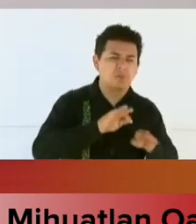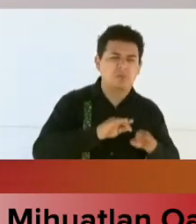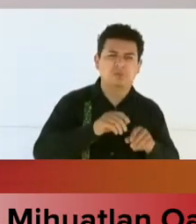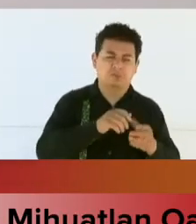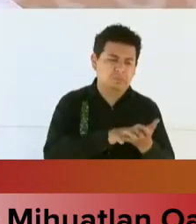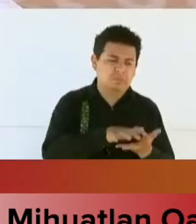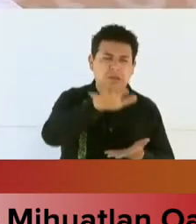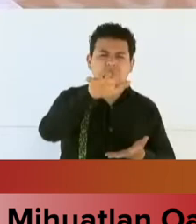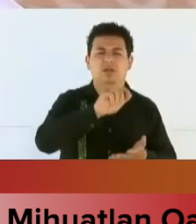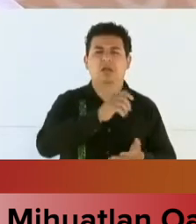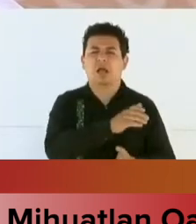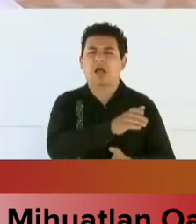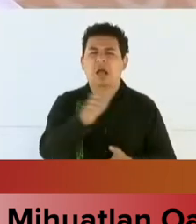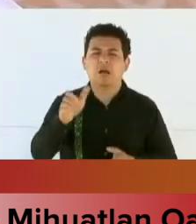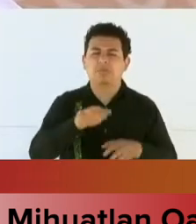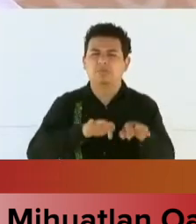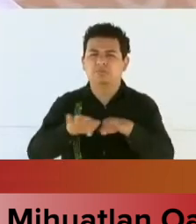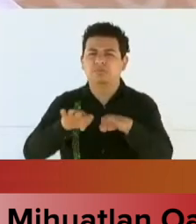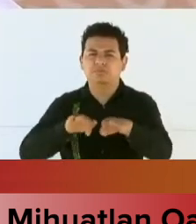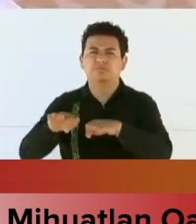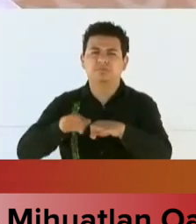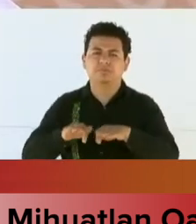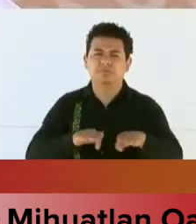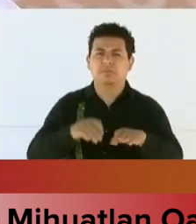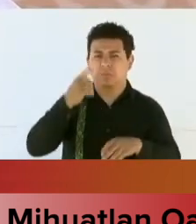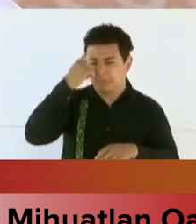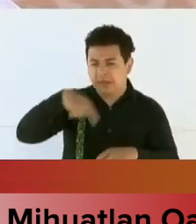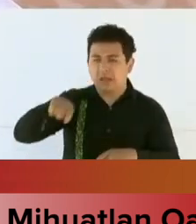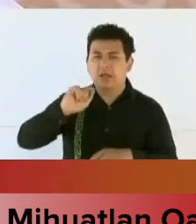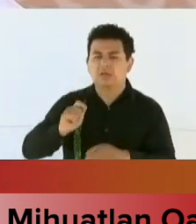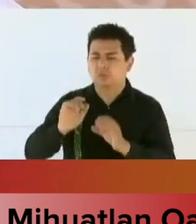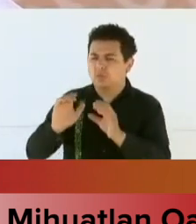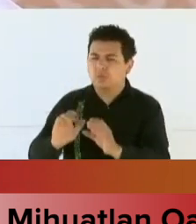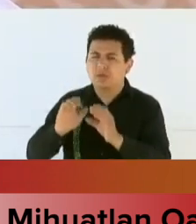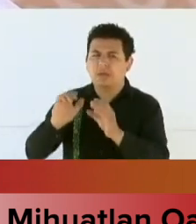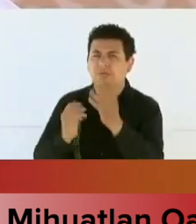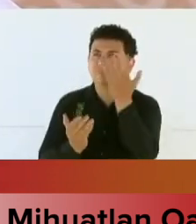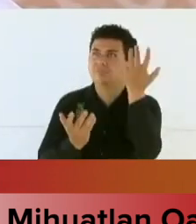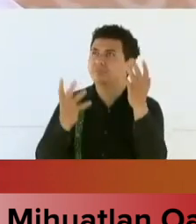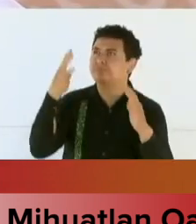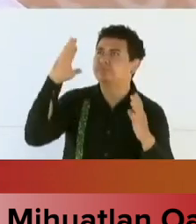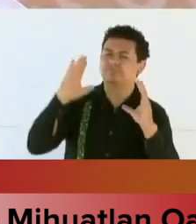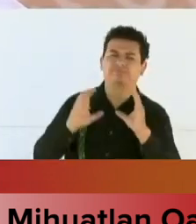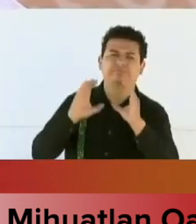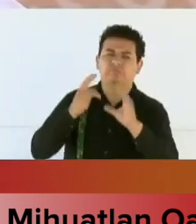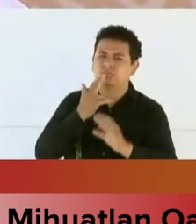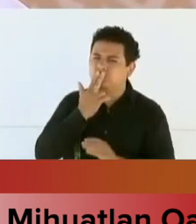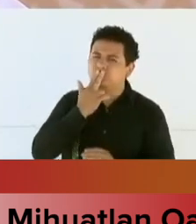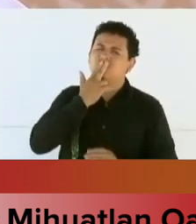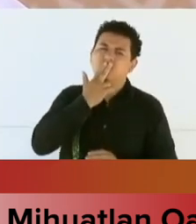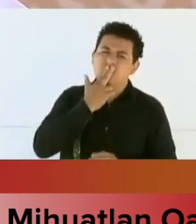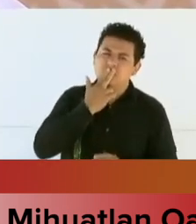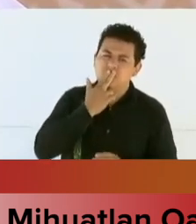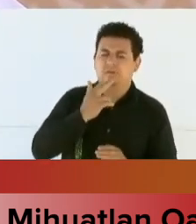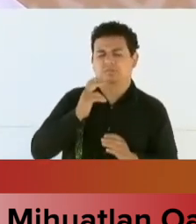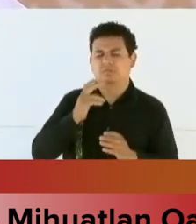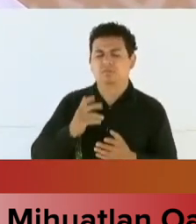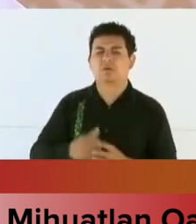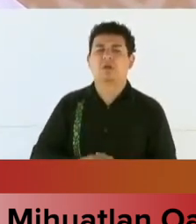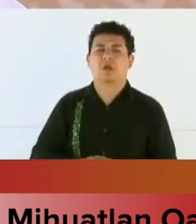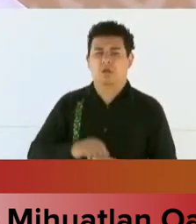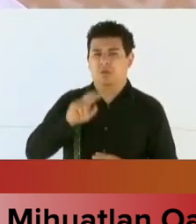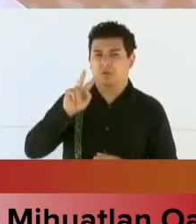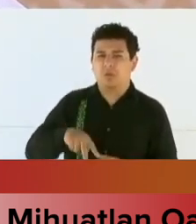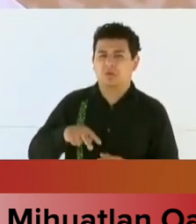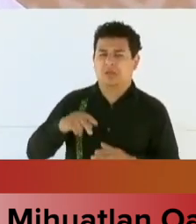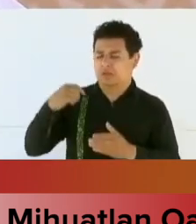cada día con respeto velan por el cuidado de nuestra madre tierra. Durante mucho tiempo